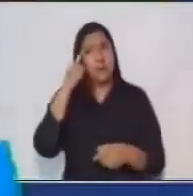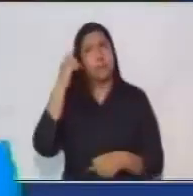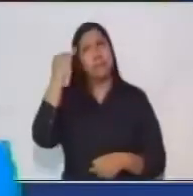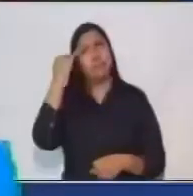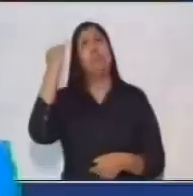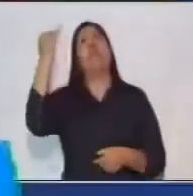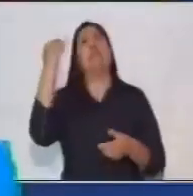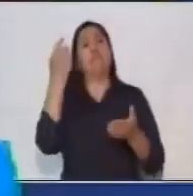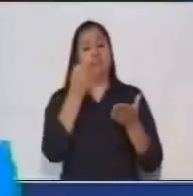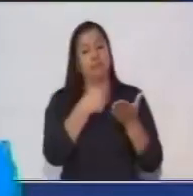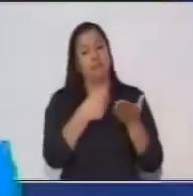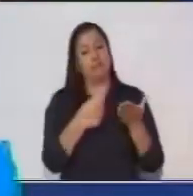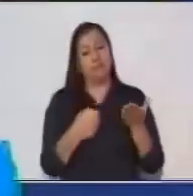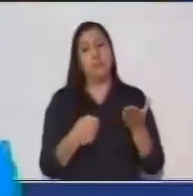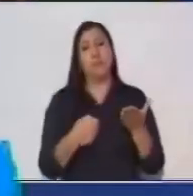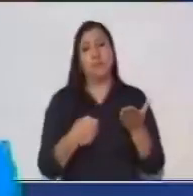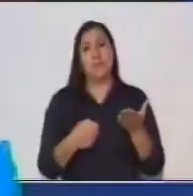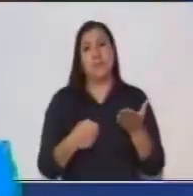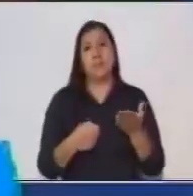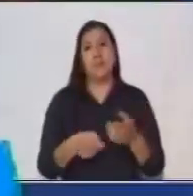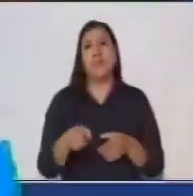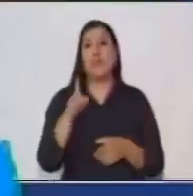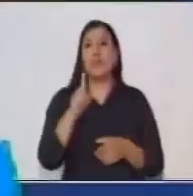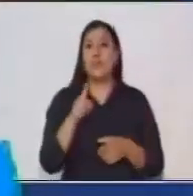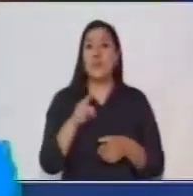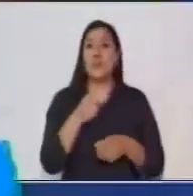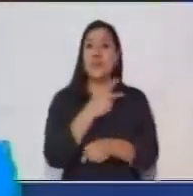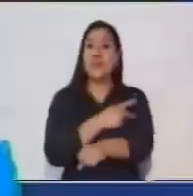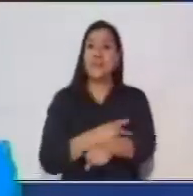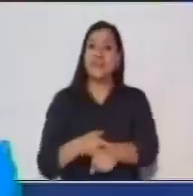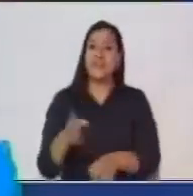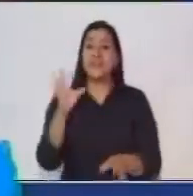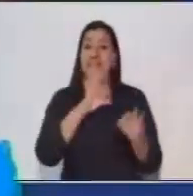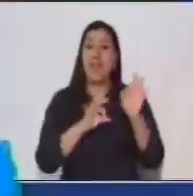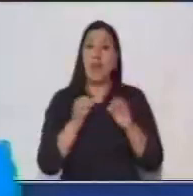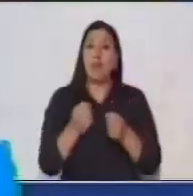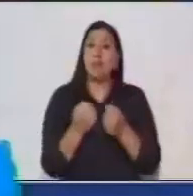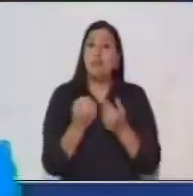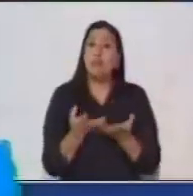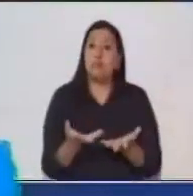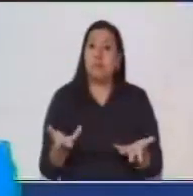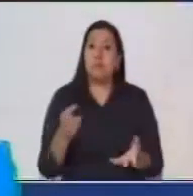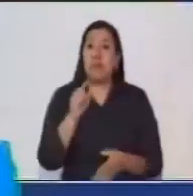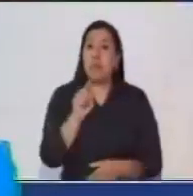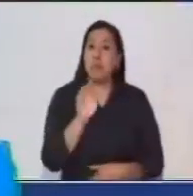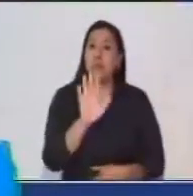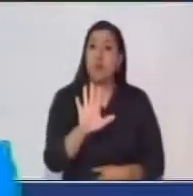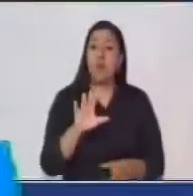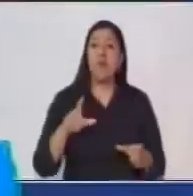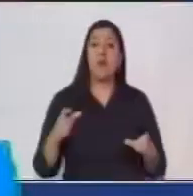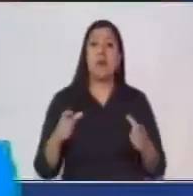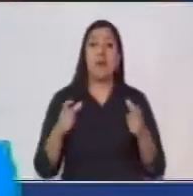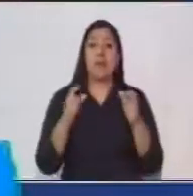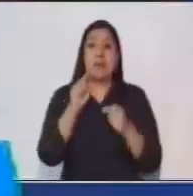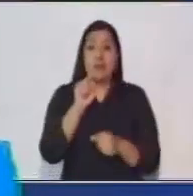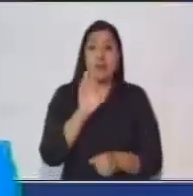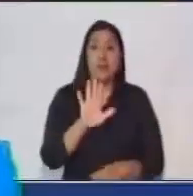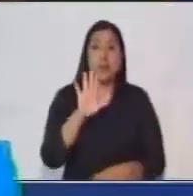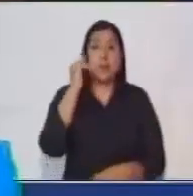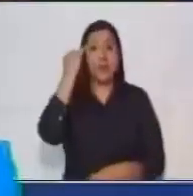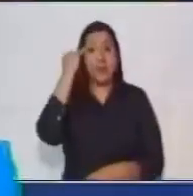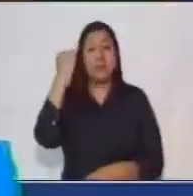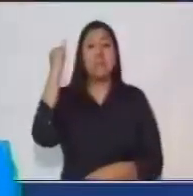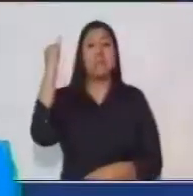vida a esta historia o este suceso. Puede ser a su creatividad, su imaginación.